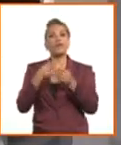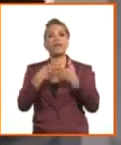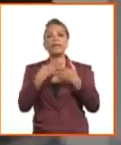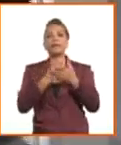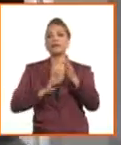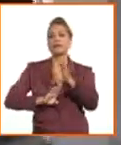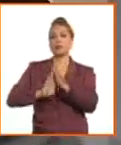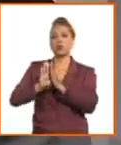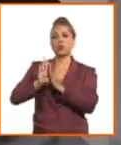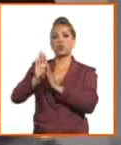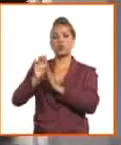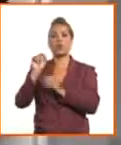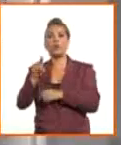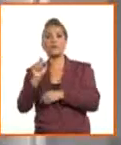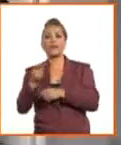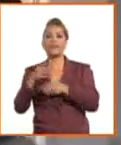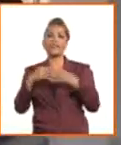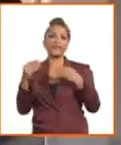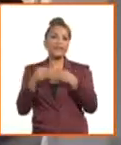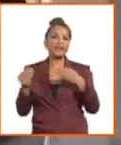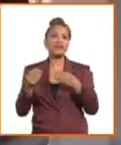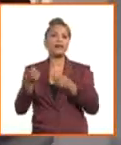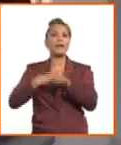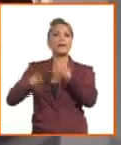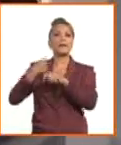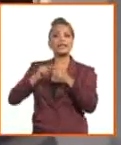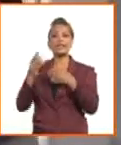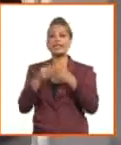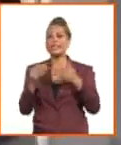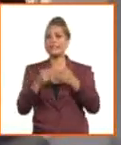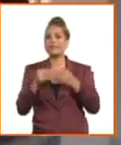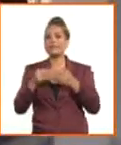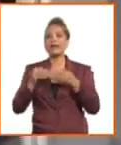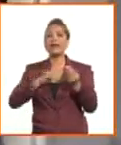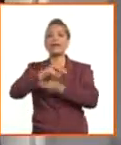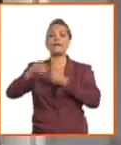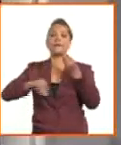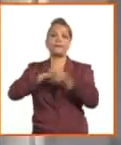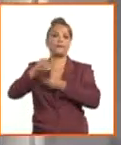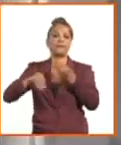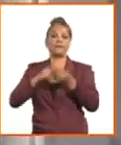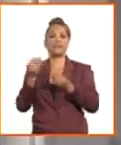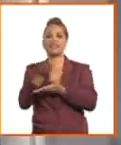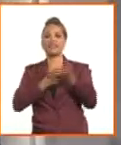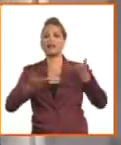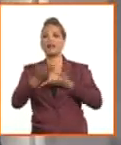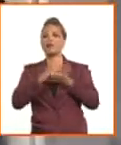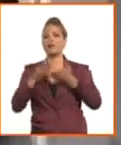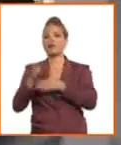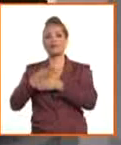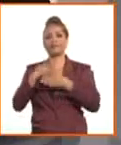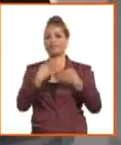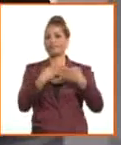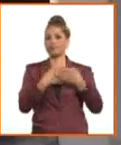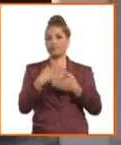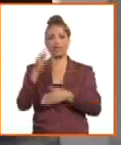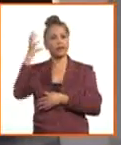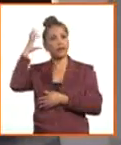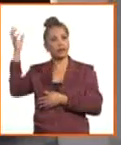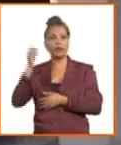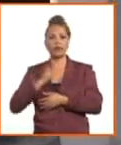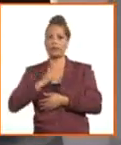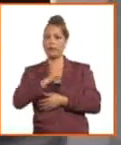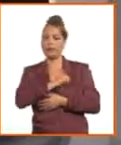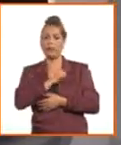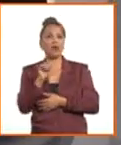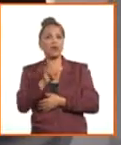autónomamente comprar divisas, vender divisas en el mercado cambiario, interactuar con los actores económicos estatales y no estatales. Pero eso